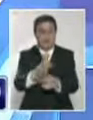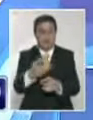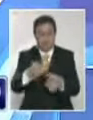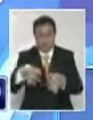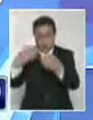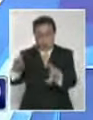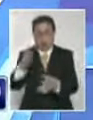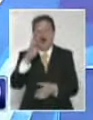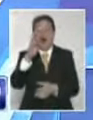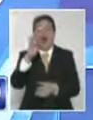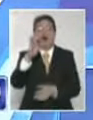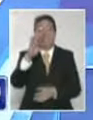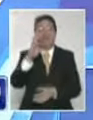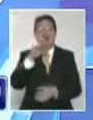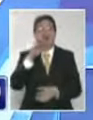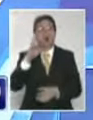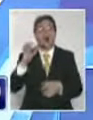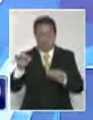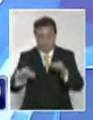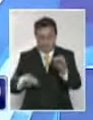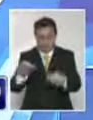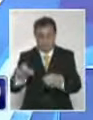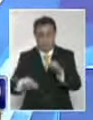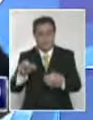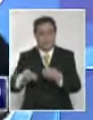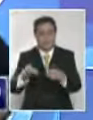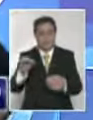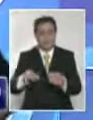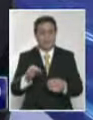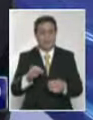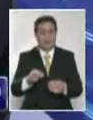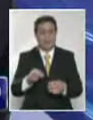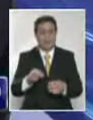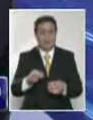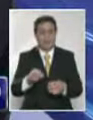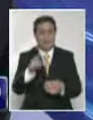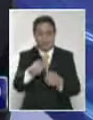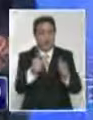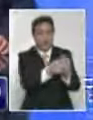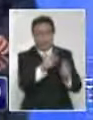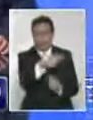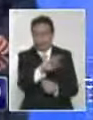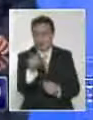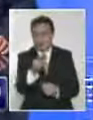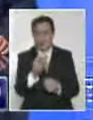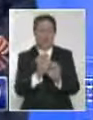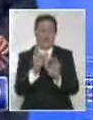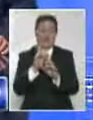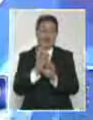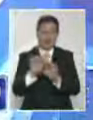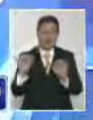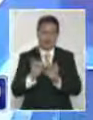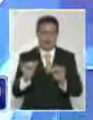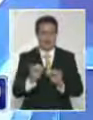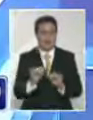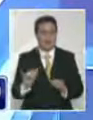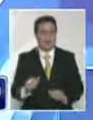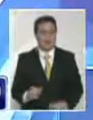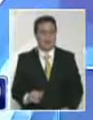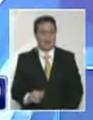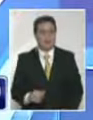el laboratorista, de repente uno pedía, no sé, arreglar la... ¿No te tocó salir con Víctor Pérez? Nunca. Con la versión Durraga me tocó salir. Sí, claro,